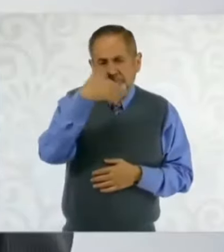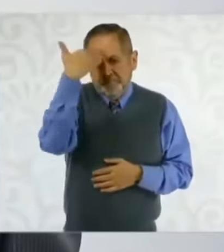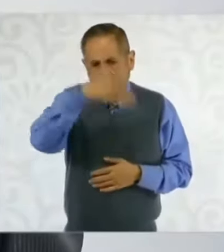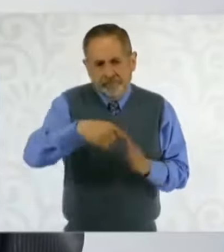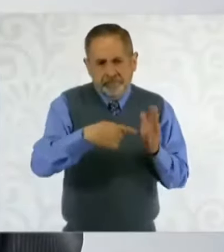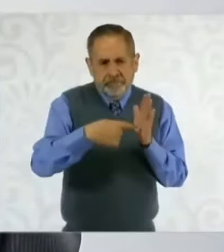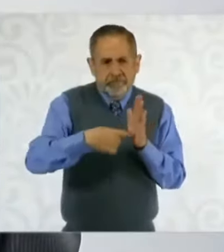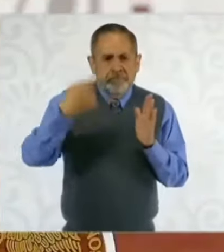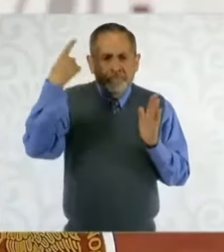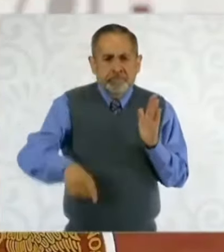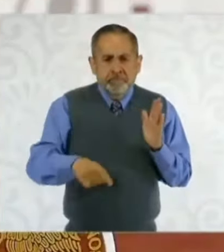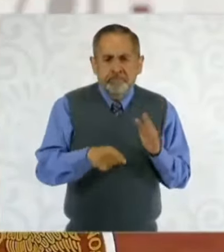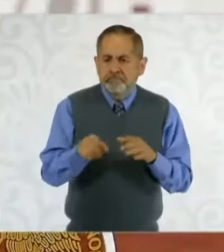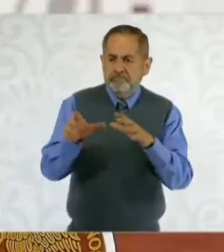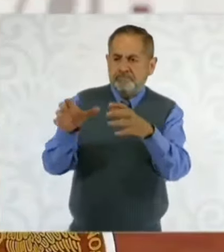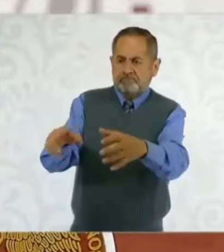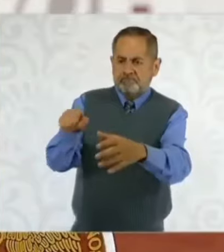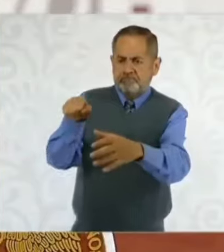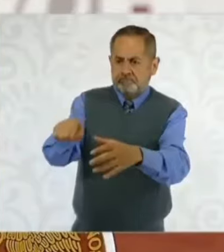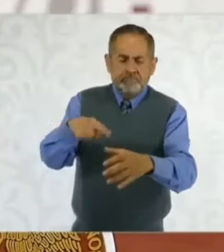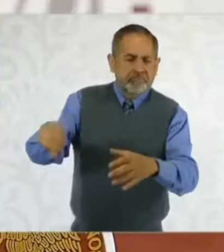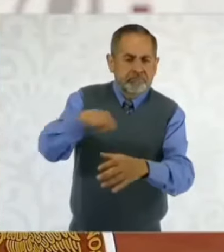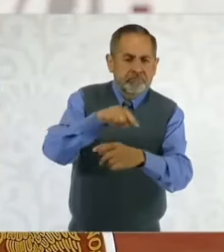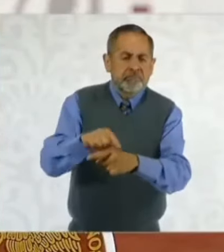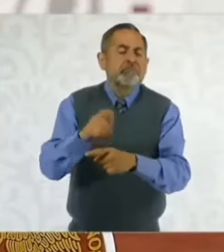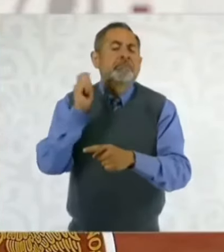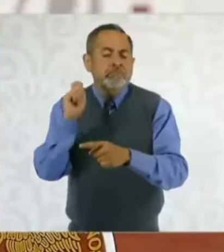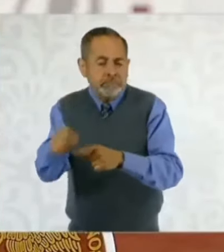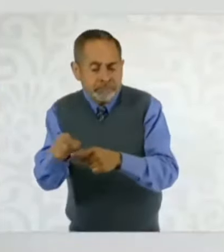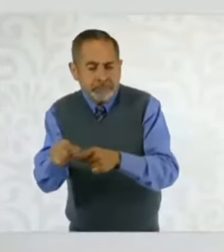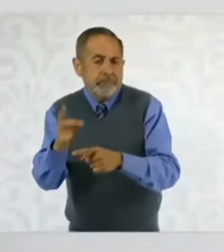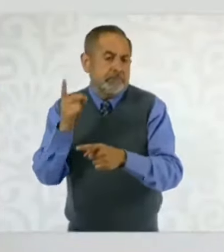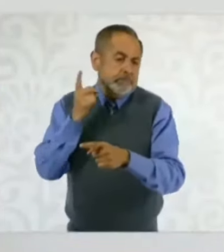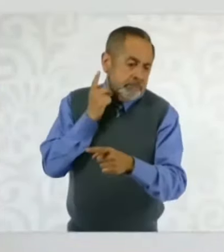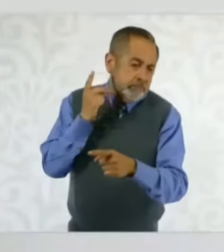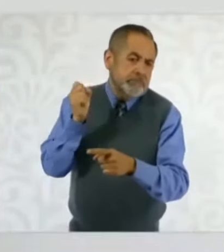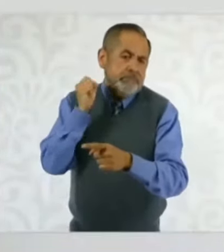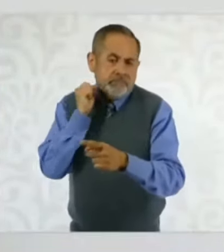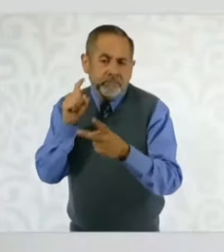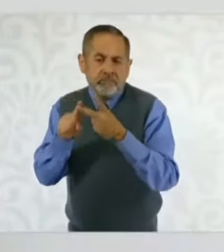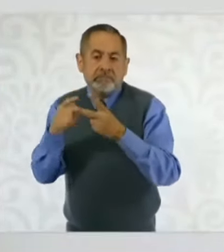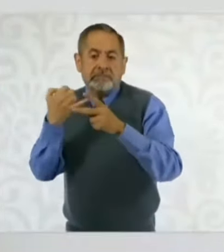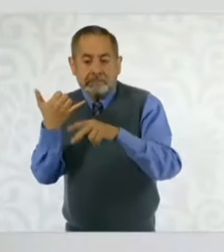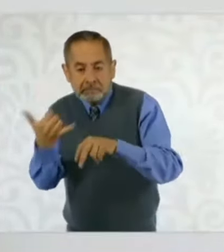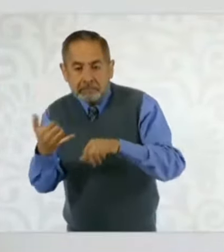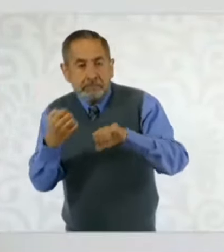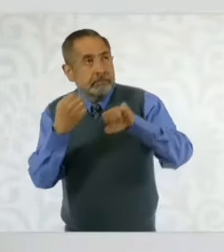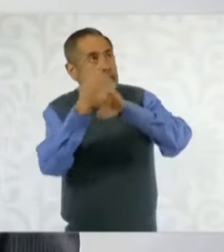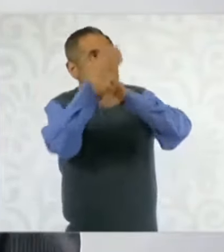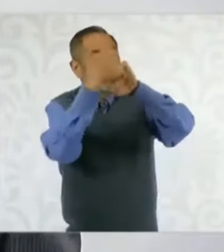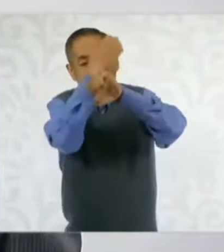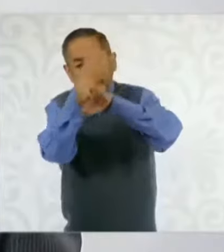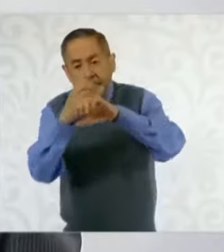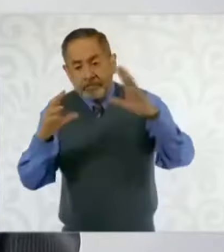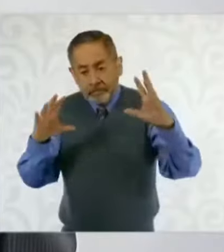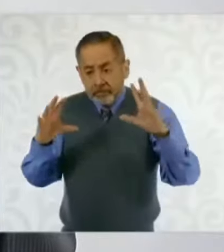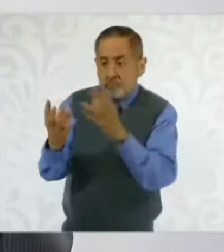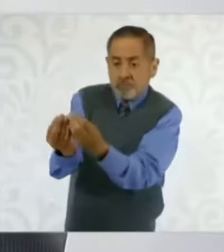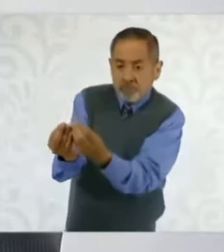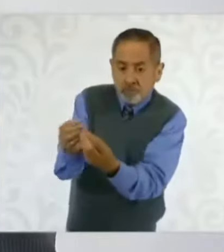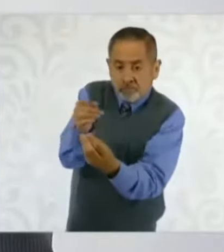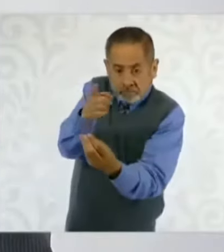es el llamado constituyente permanente, es decir, el poder reformador de la Constitución.